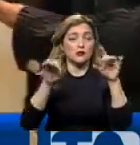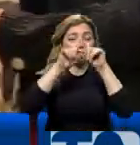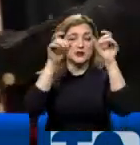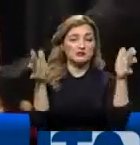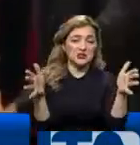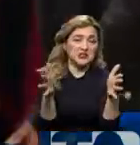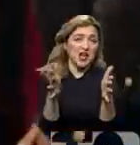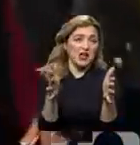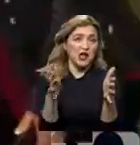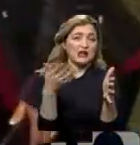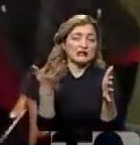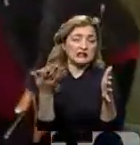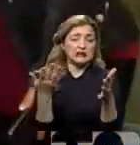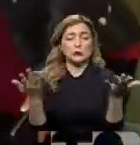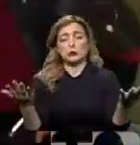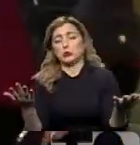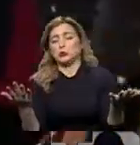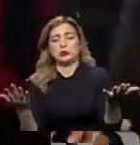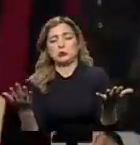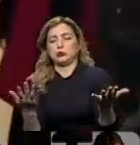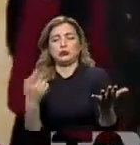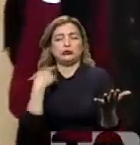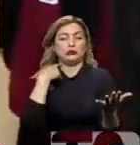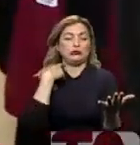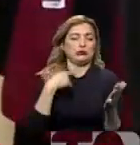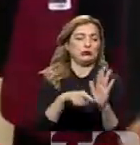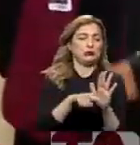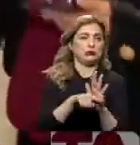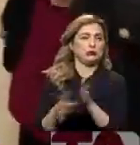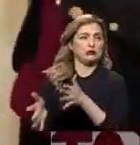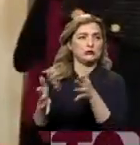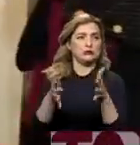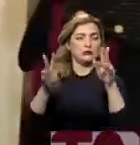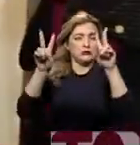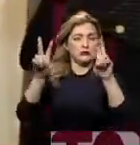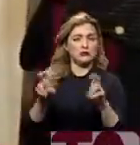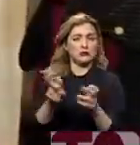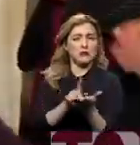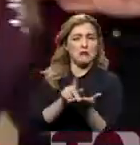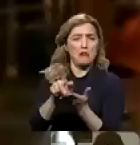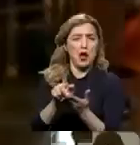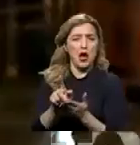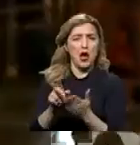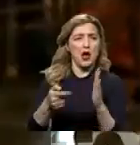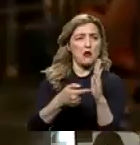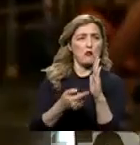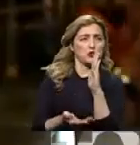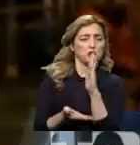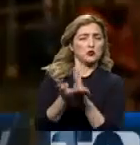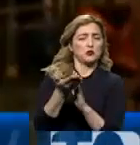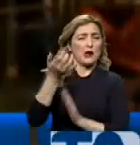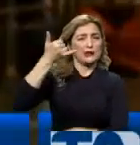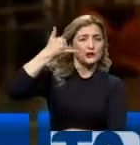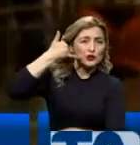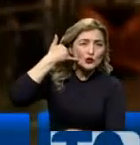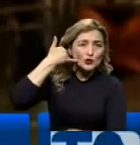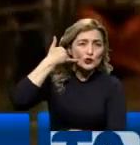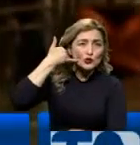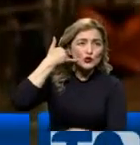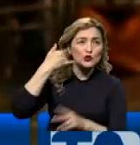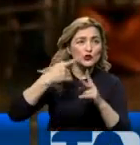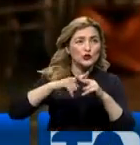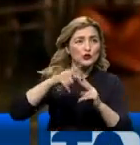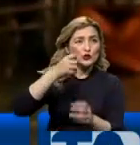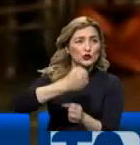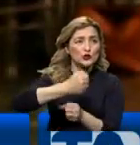medianas. También tienen reparos sobre el ICE a los planes pospago de la telefonía móvil. El uso del celular es una